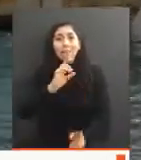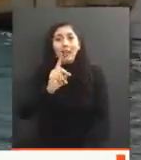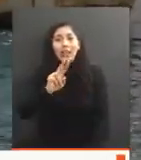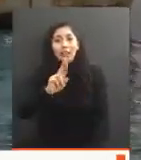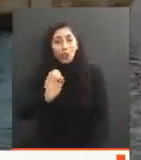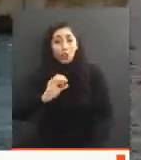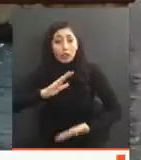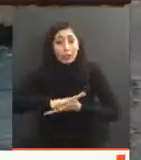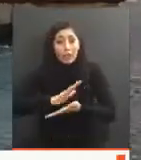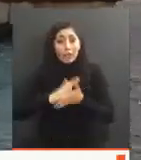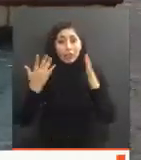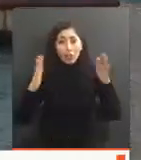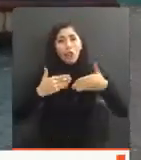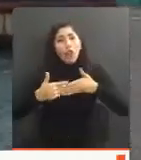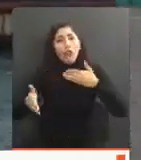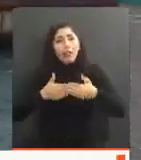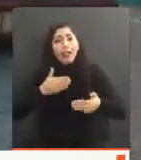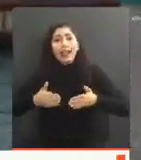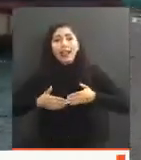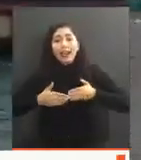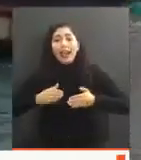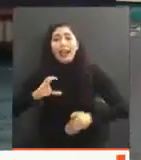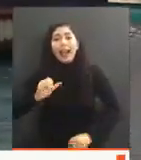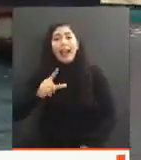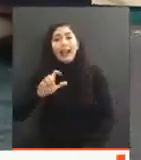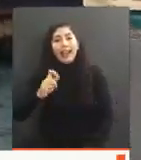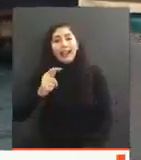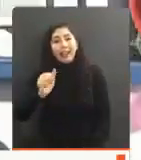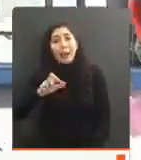en la caleta Portales, donde el pescado frito, los